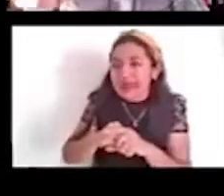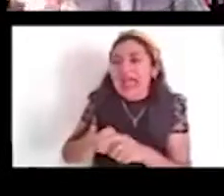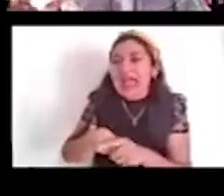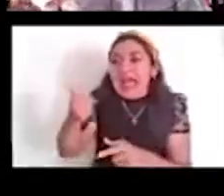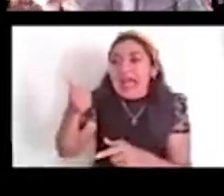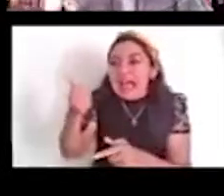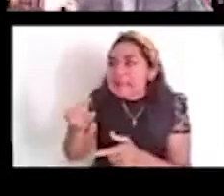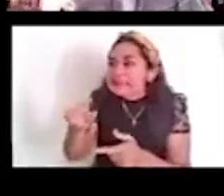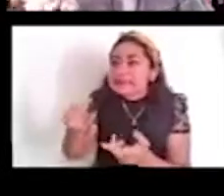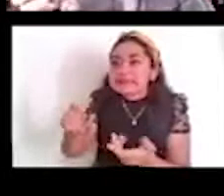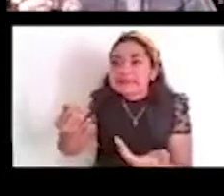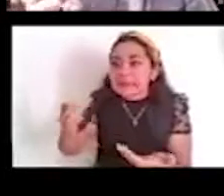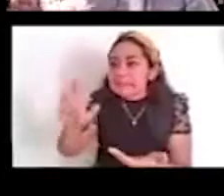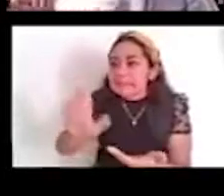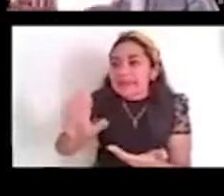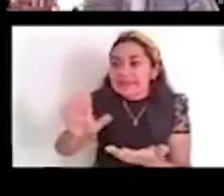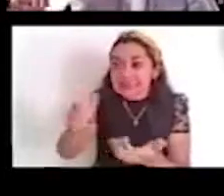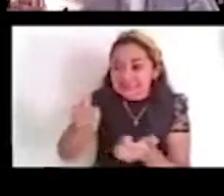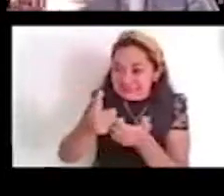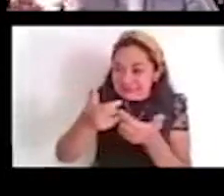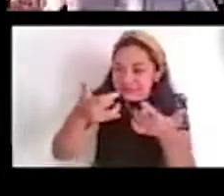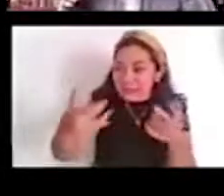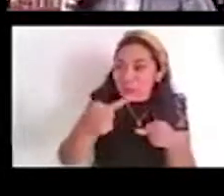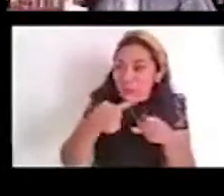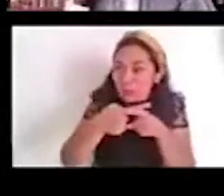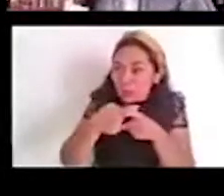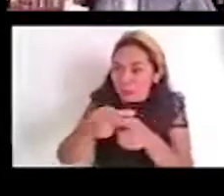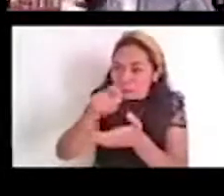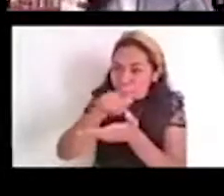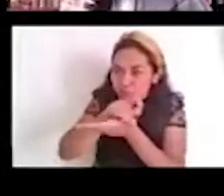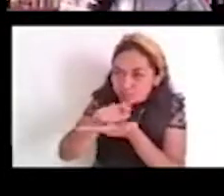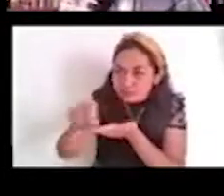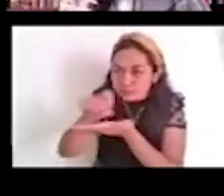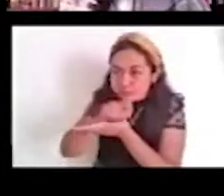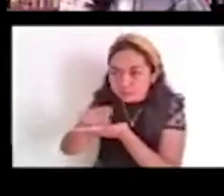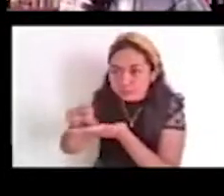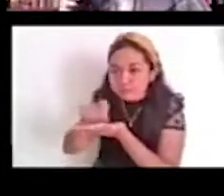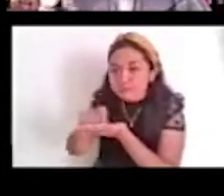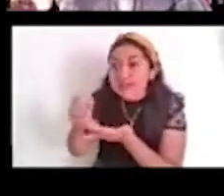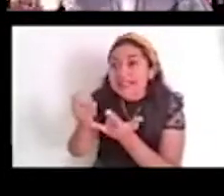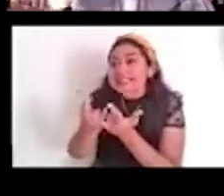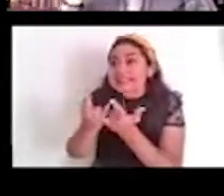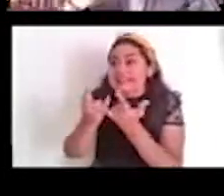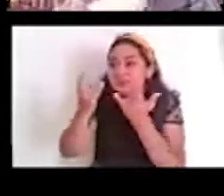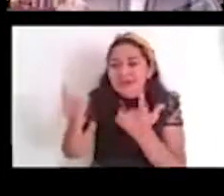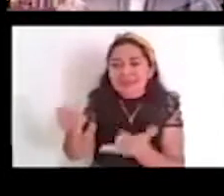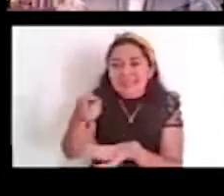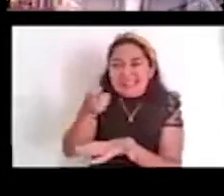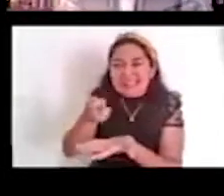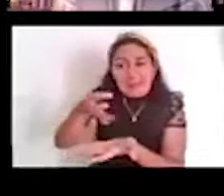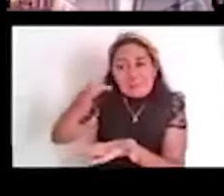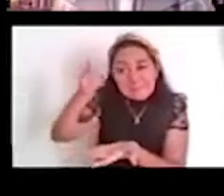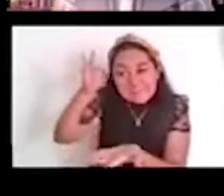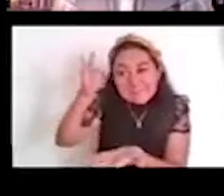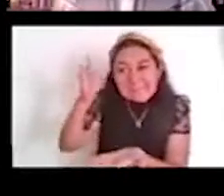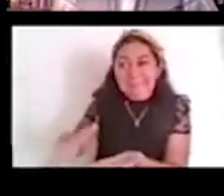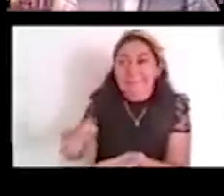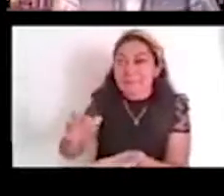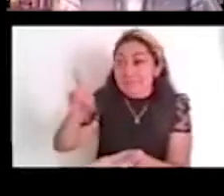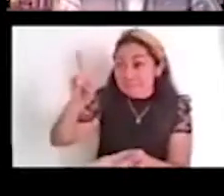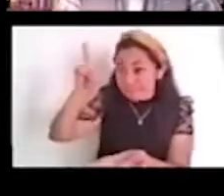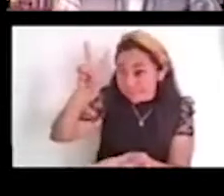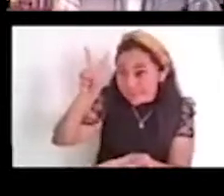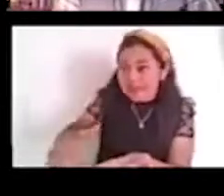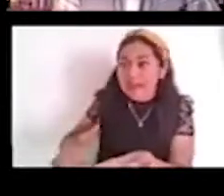como nace estas historias de la historias verdaderas, ¿no? De las cosas